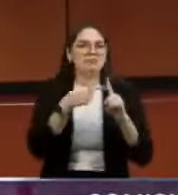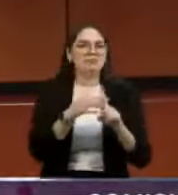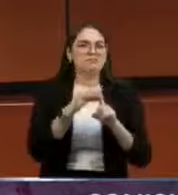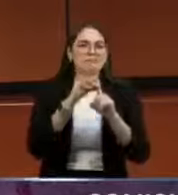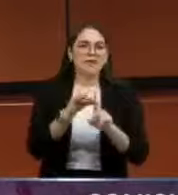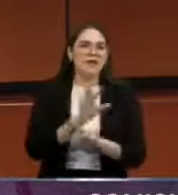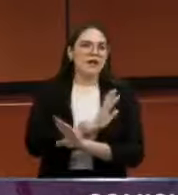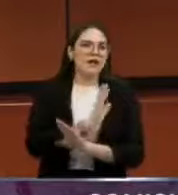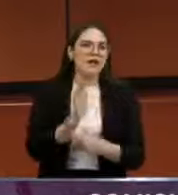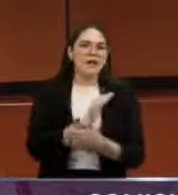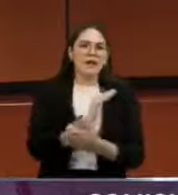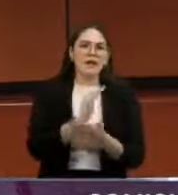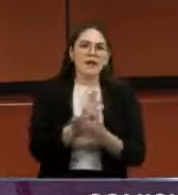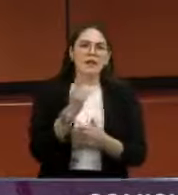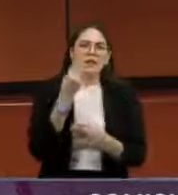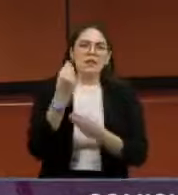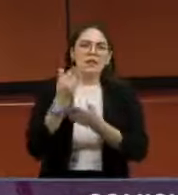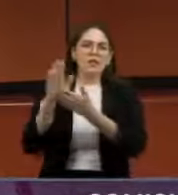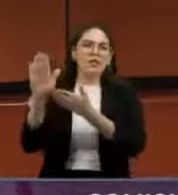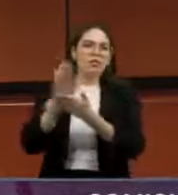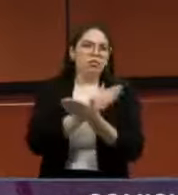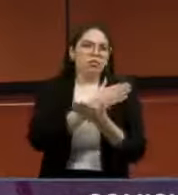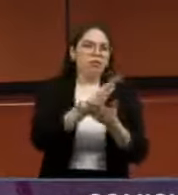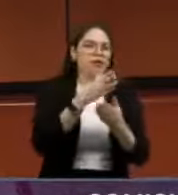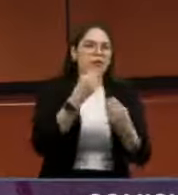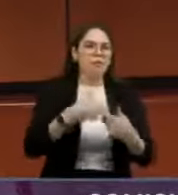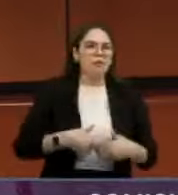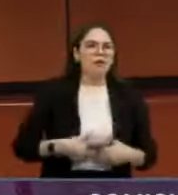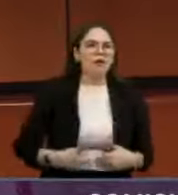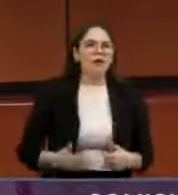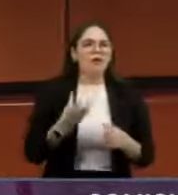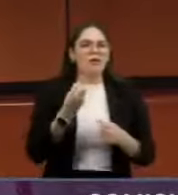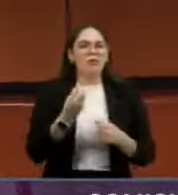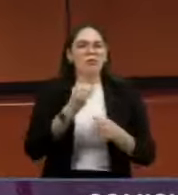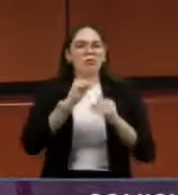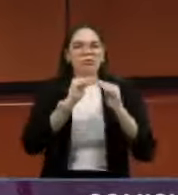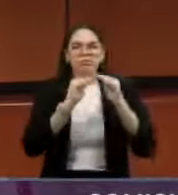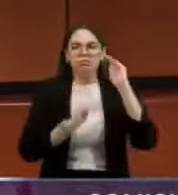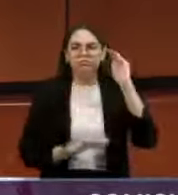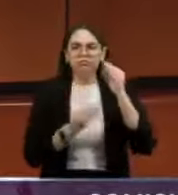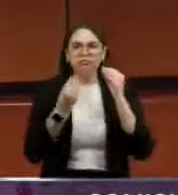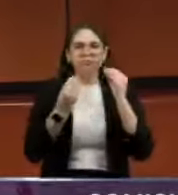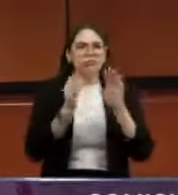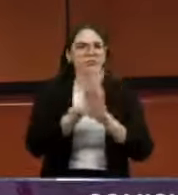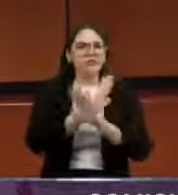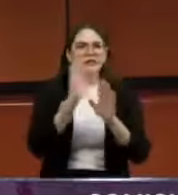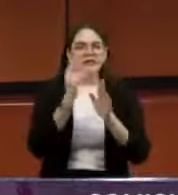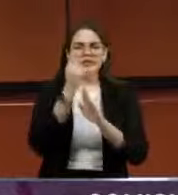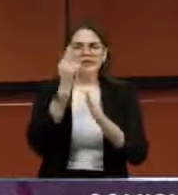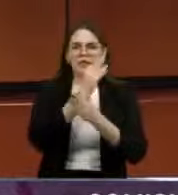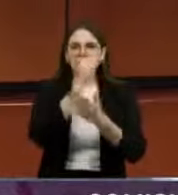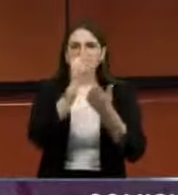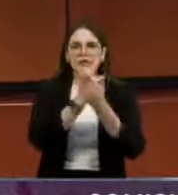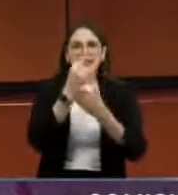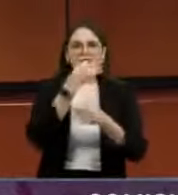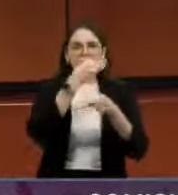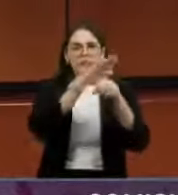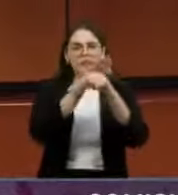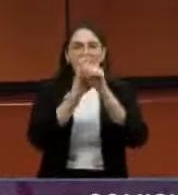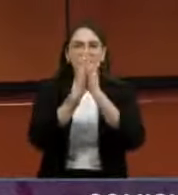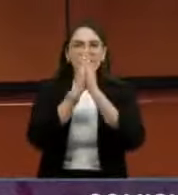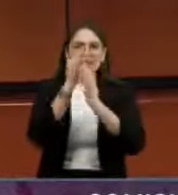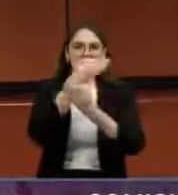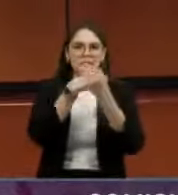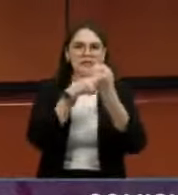y de injusticias, de hambre, de clasismo y desigualdad. Nos llamó a la unidad y nos